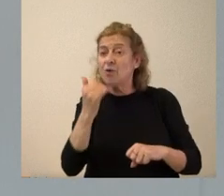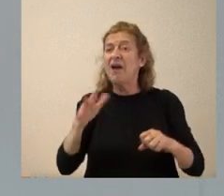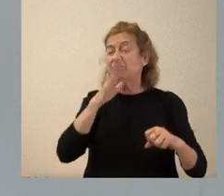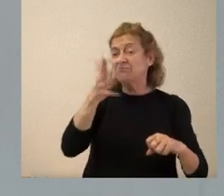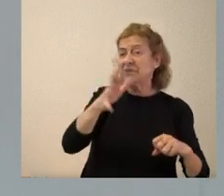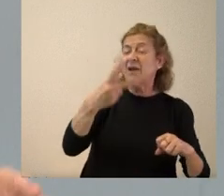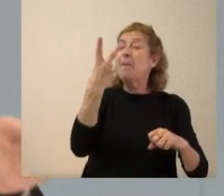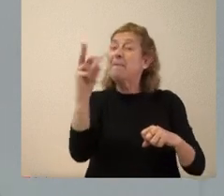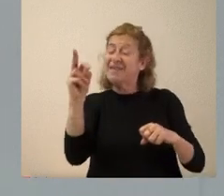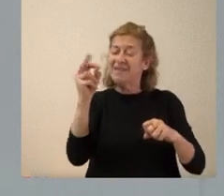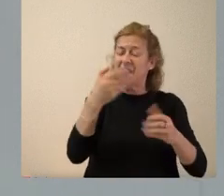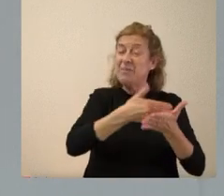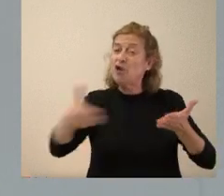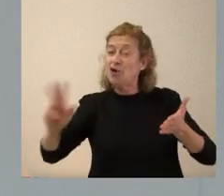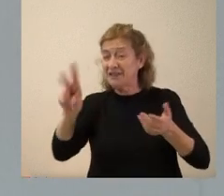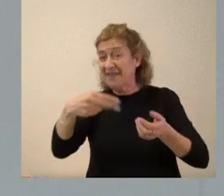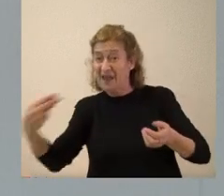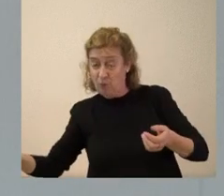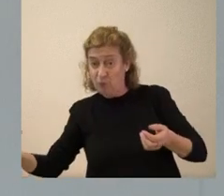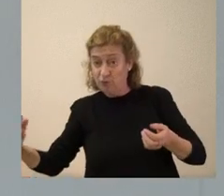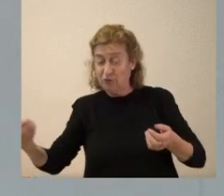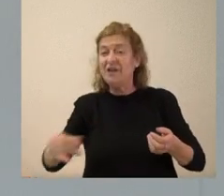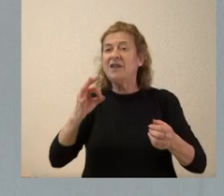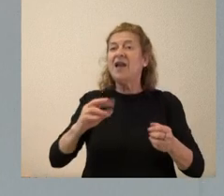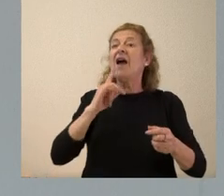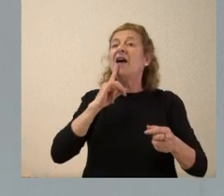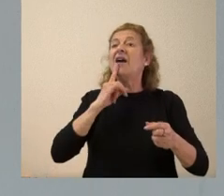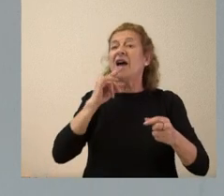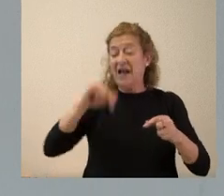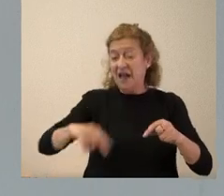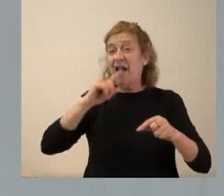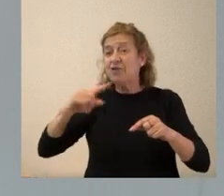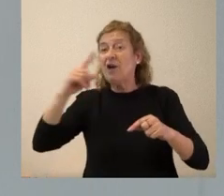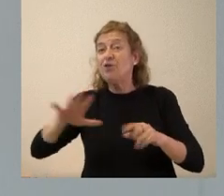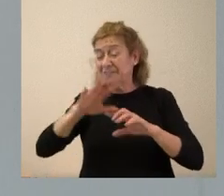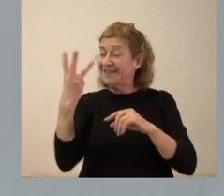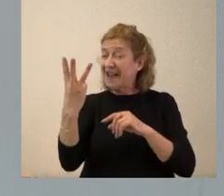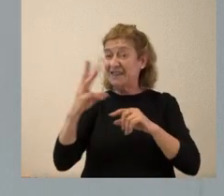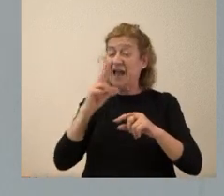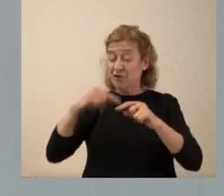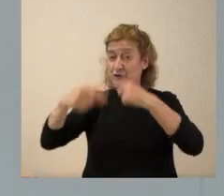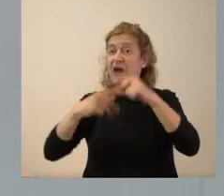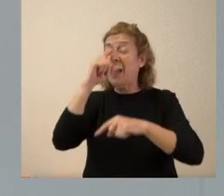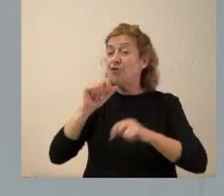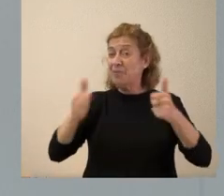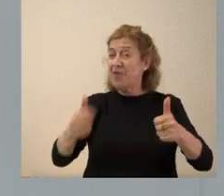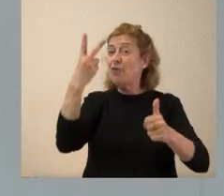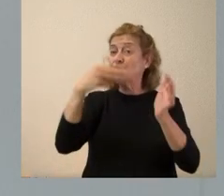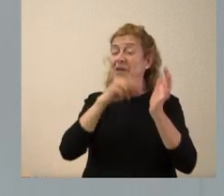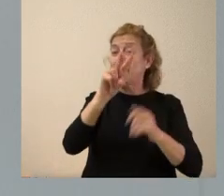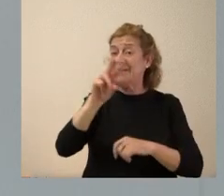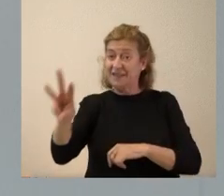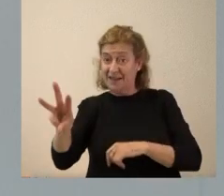millones de euros en las anualidades siguiente y las dos siguientes por las tres Empezando por el año 2023